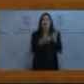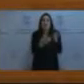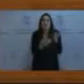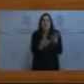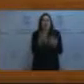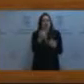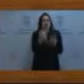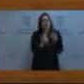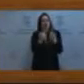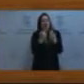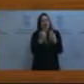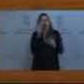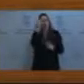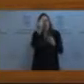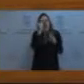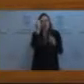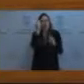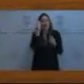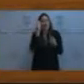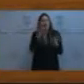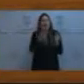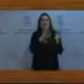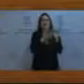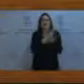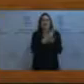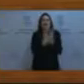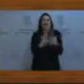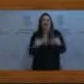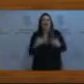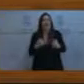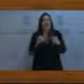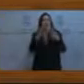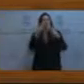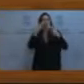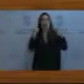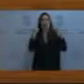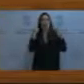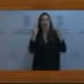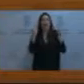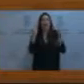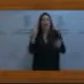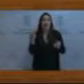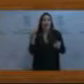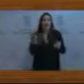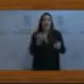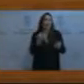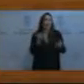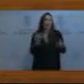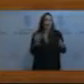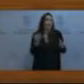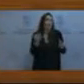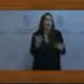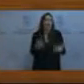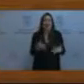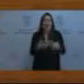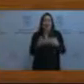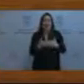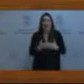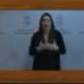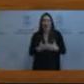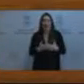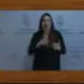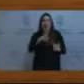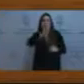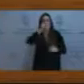veces se puede llegar a pensar, a que la sanidad pública debe tener el último y más avanzado aparato para desarrollar